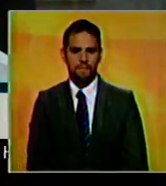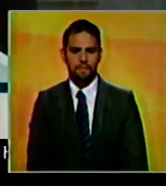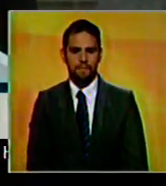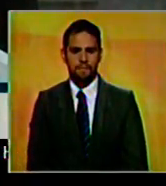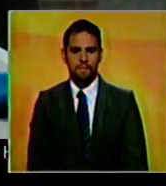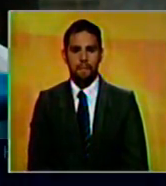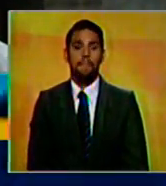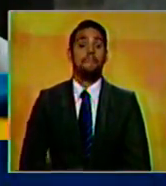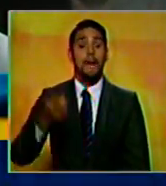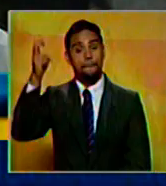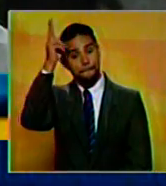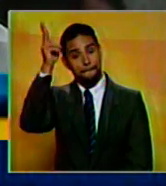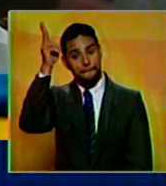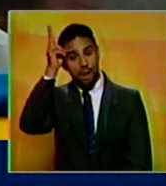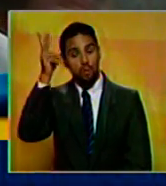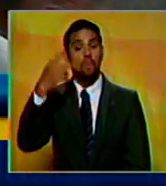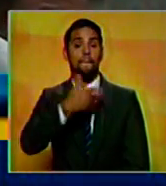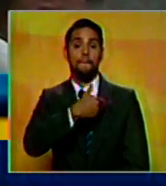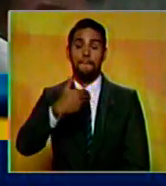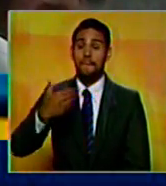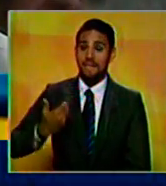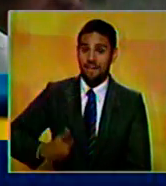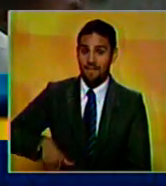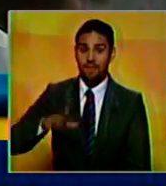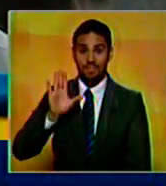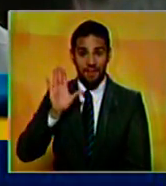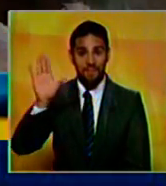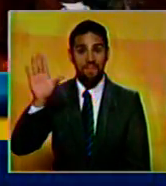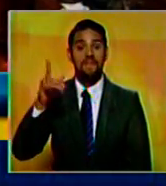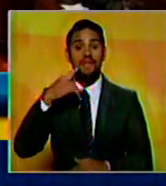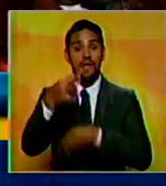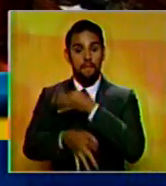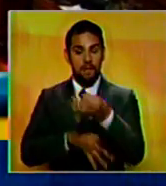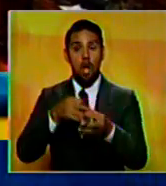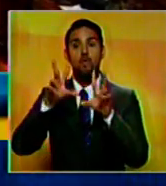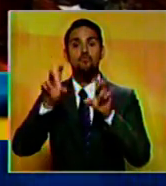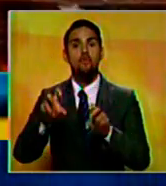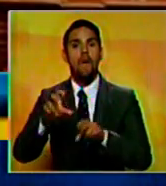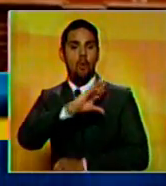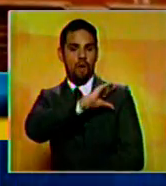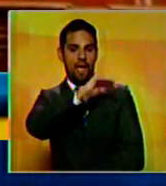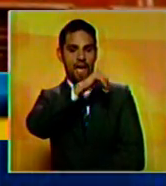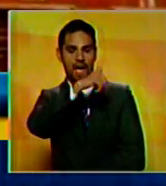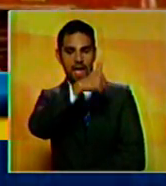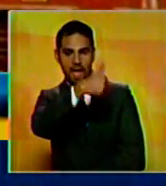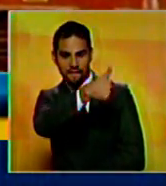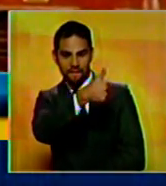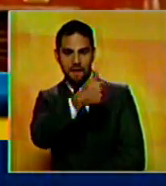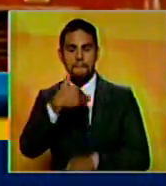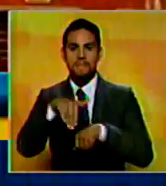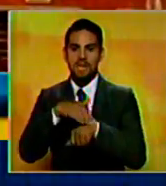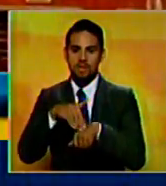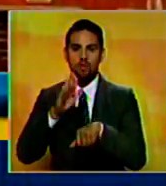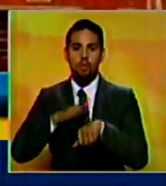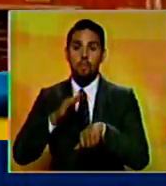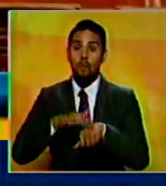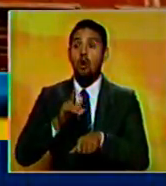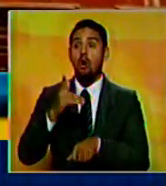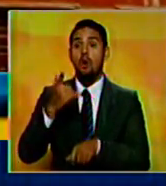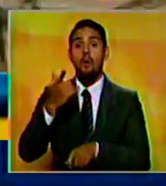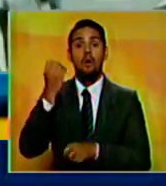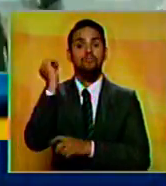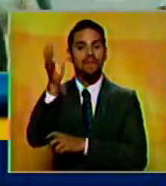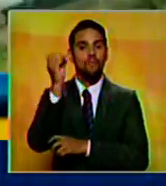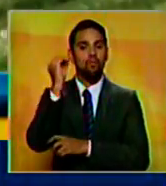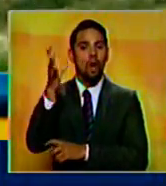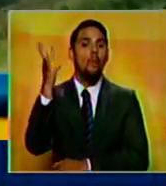En Perú, el primer mandatario Ollanta Humala dijo que designará pronto a un nuevo jefe de gabinete tras la censura en el Congreso de su